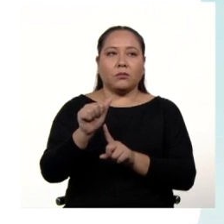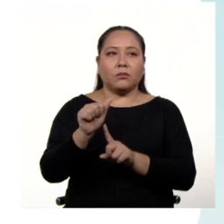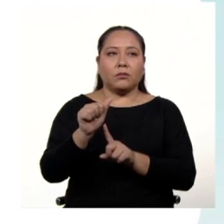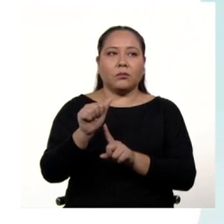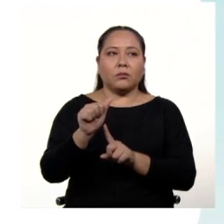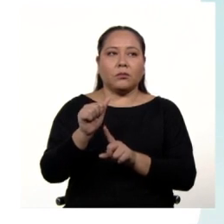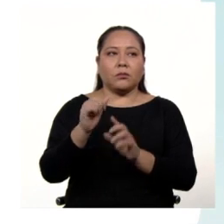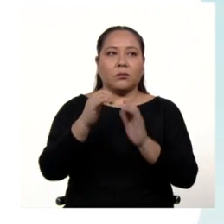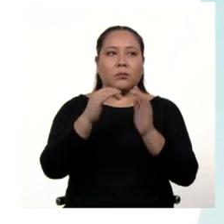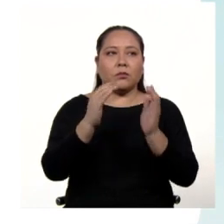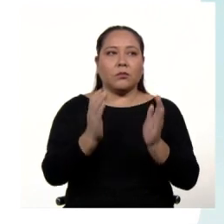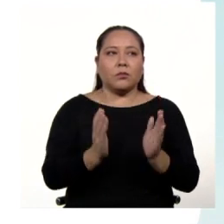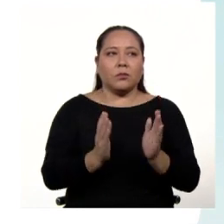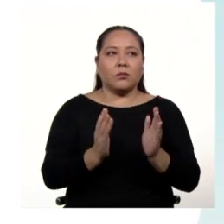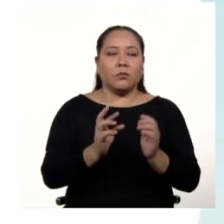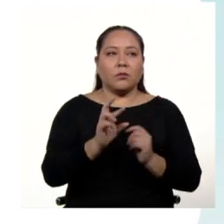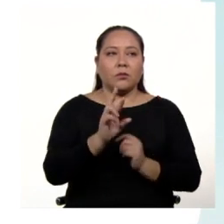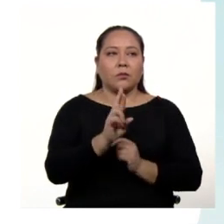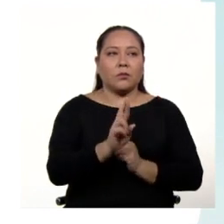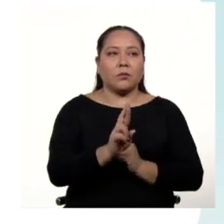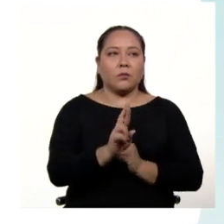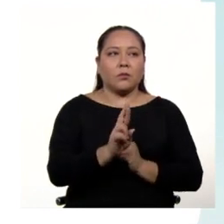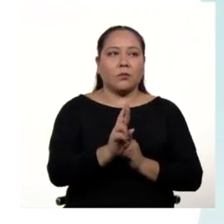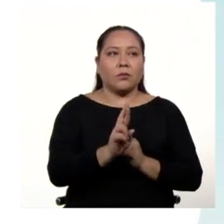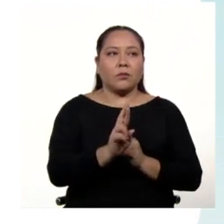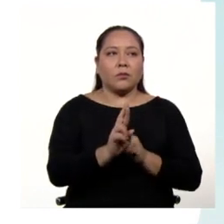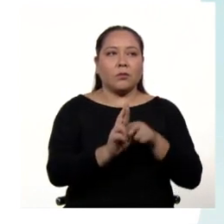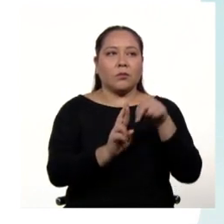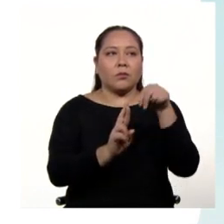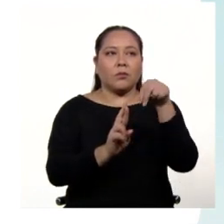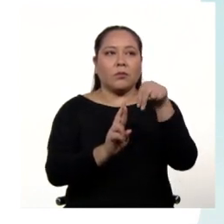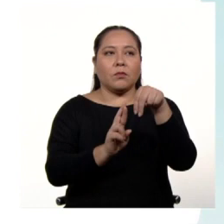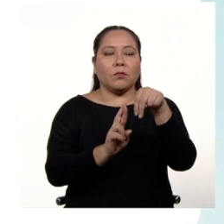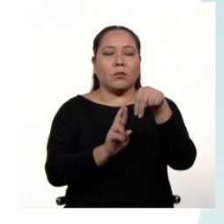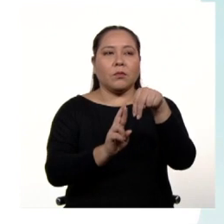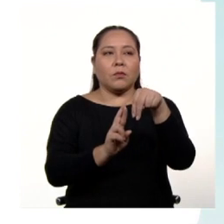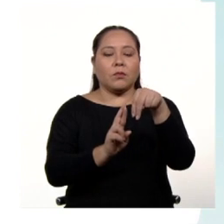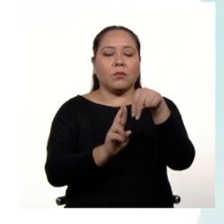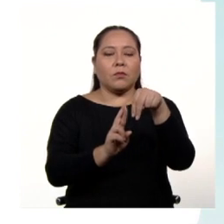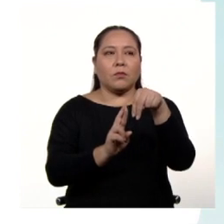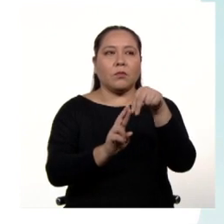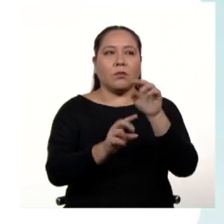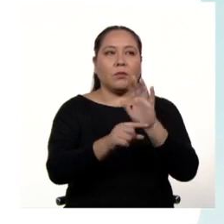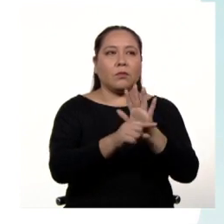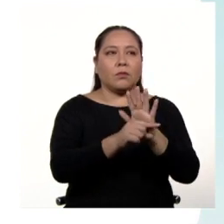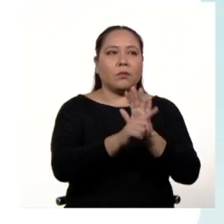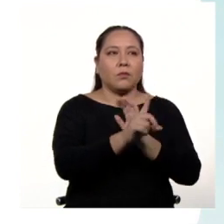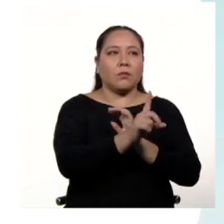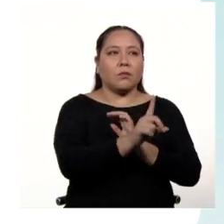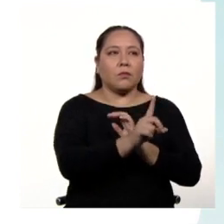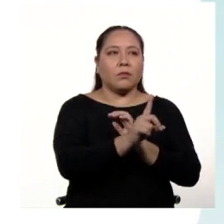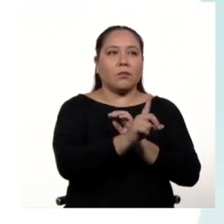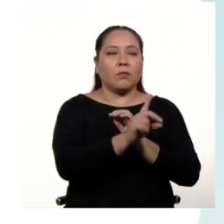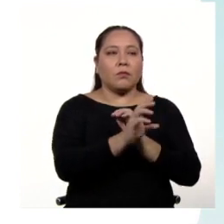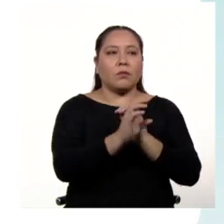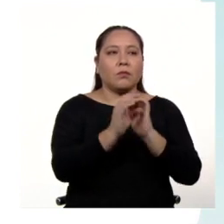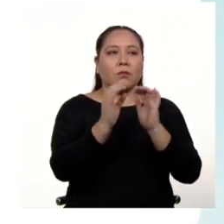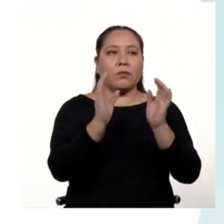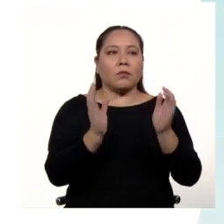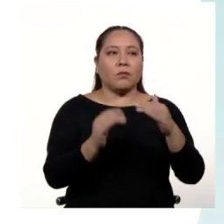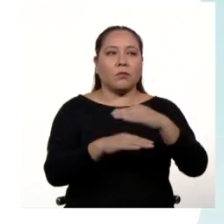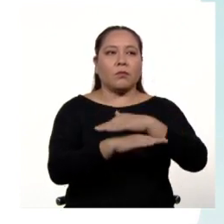sub 1 que multiplica a la sustracción de la razón r elevada al número de